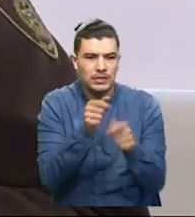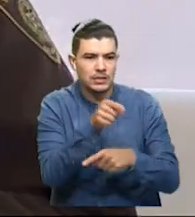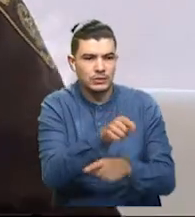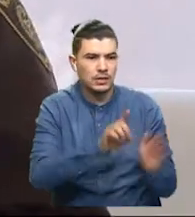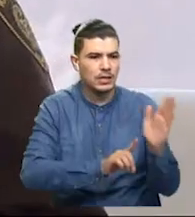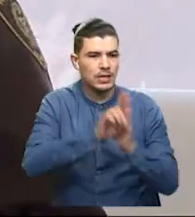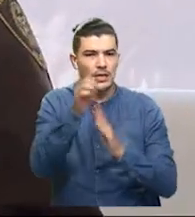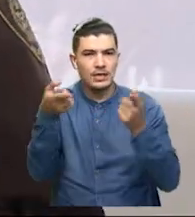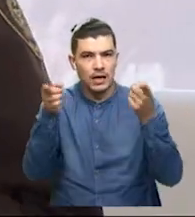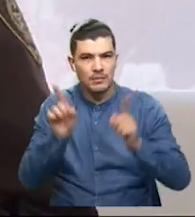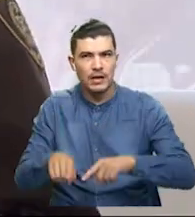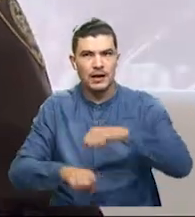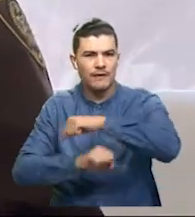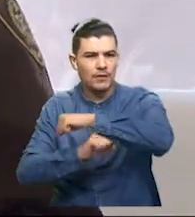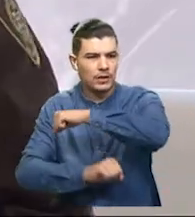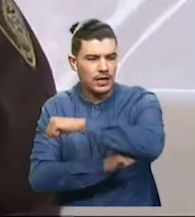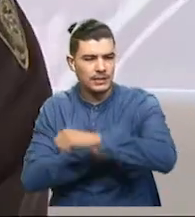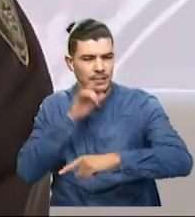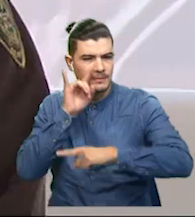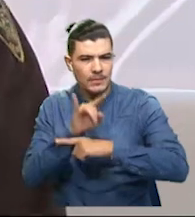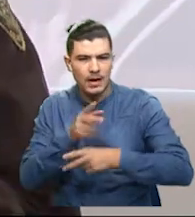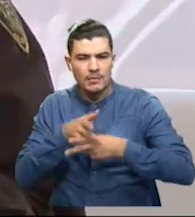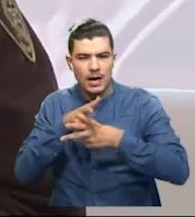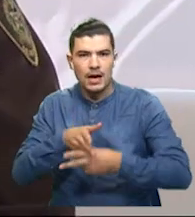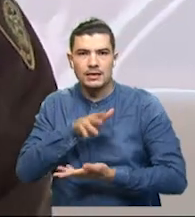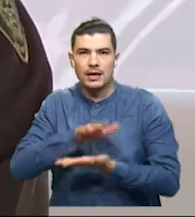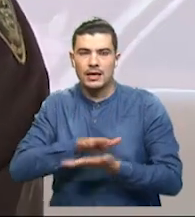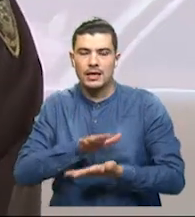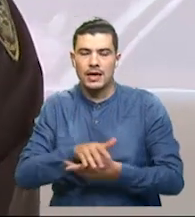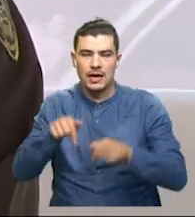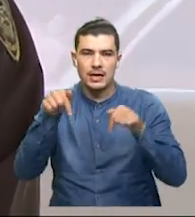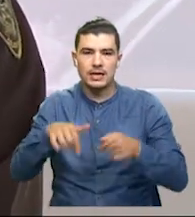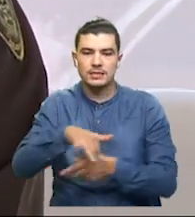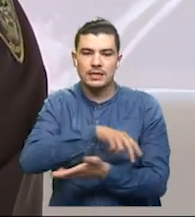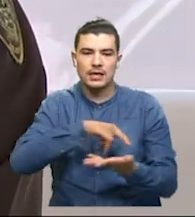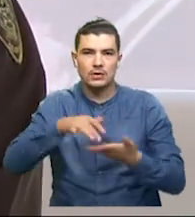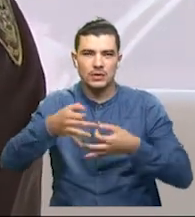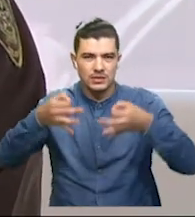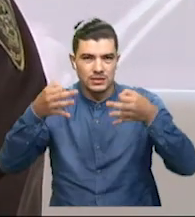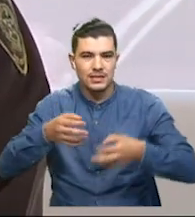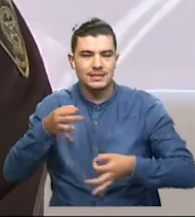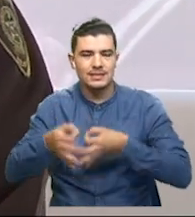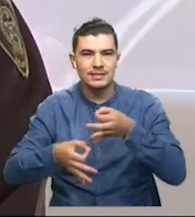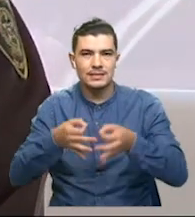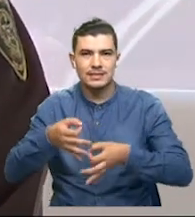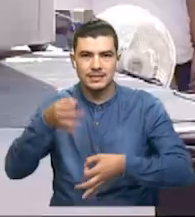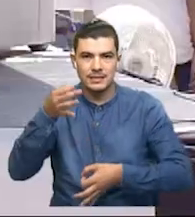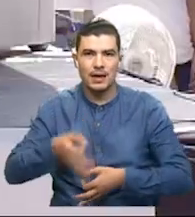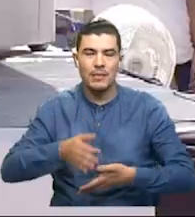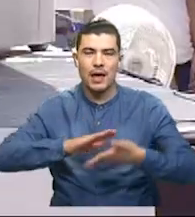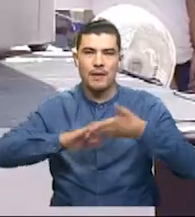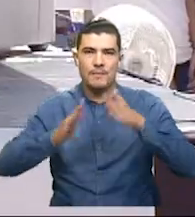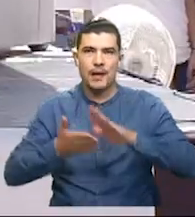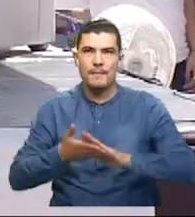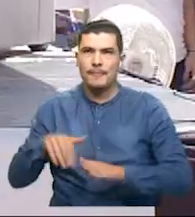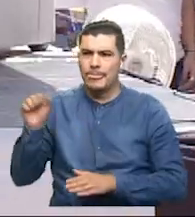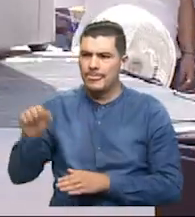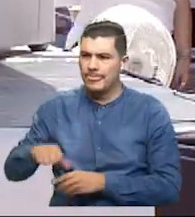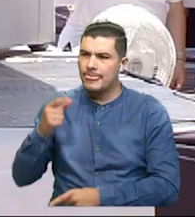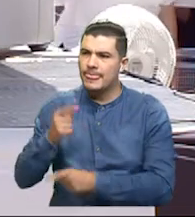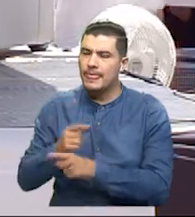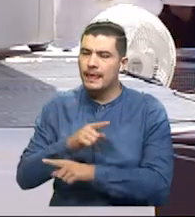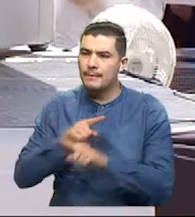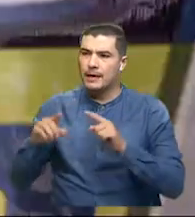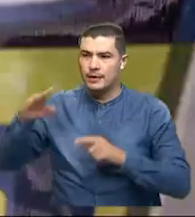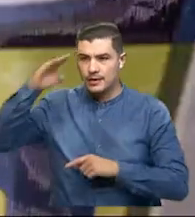pero también esa fortaleza en seguridad y tranquilidad por un Santander seguro siempre y en paz. Y Coronel, pero aquí también